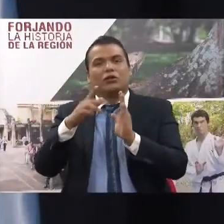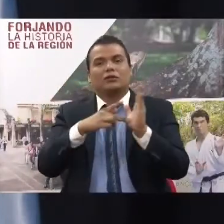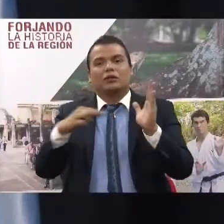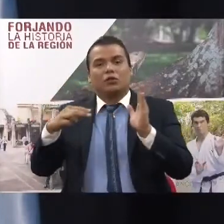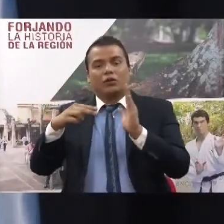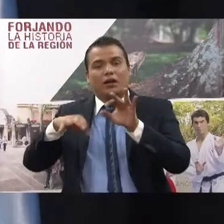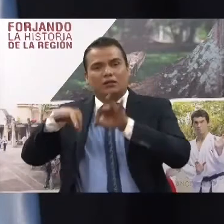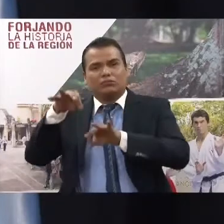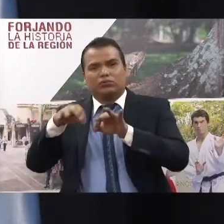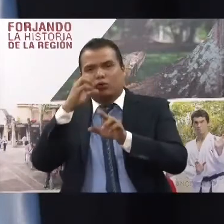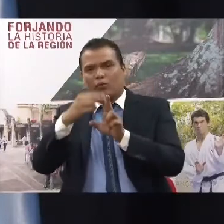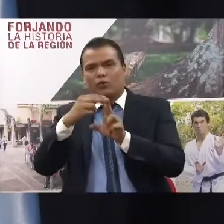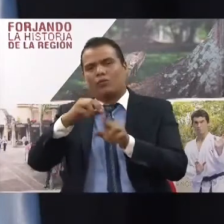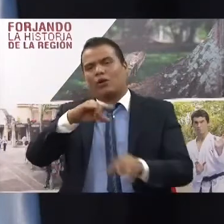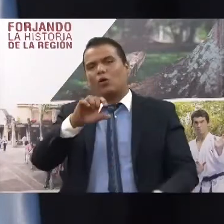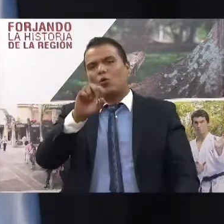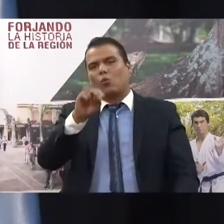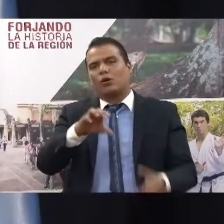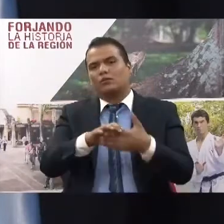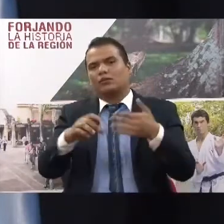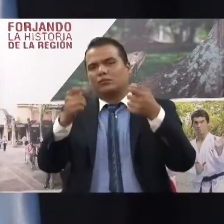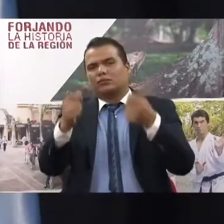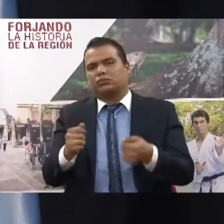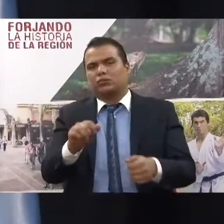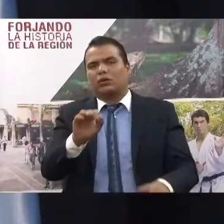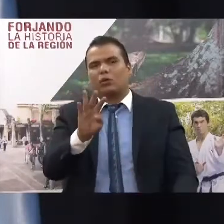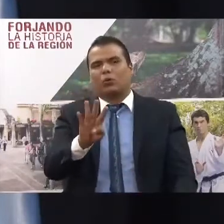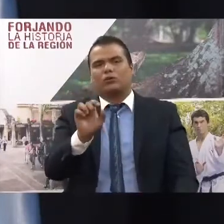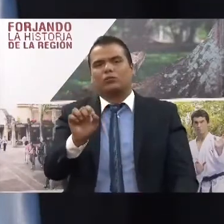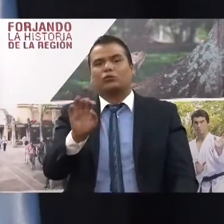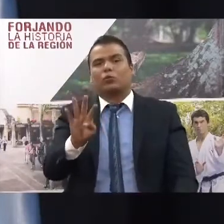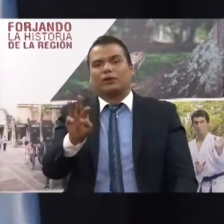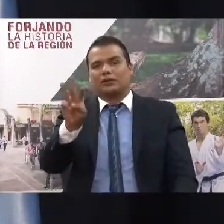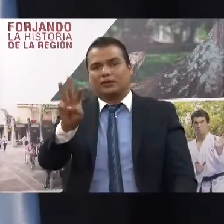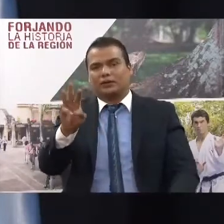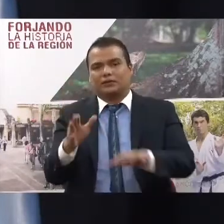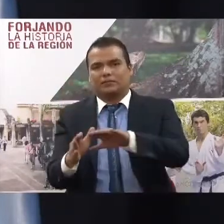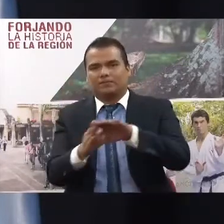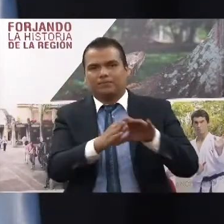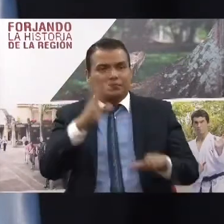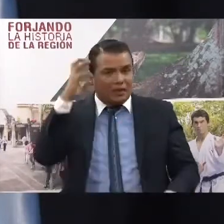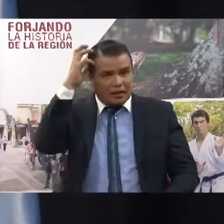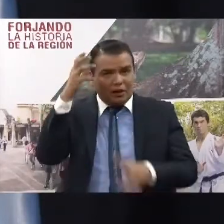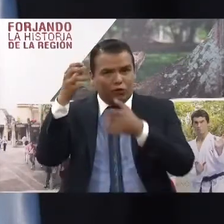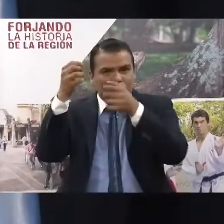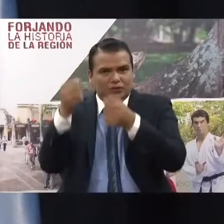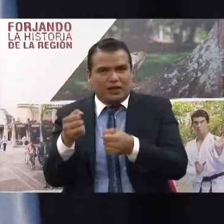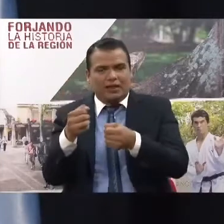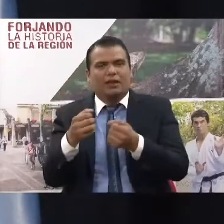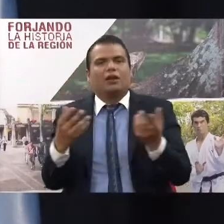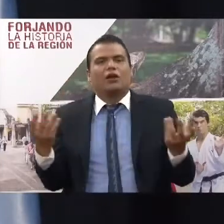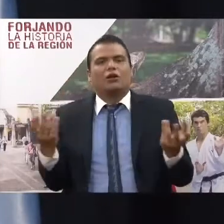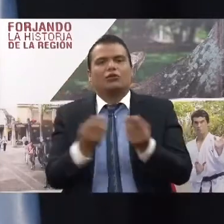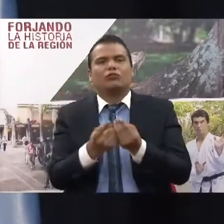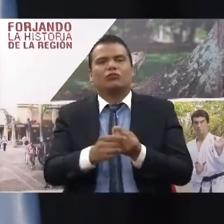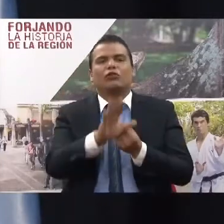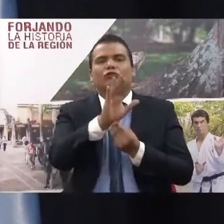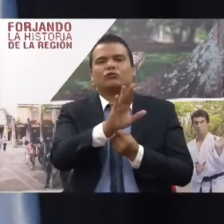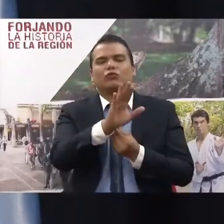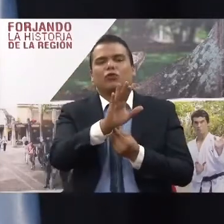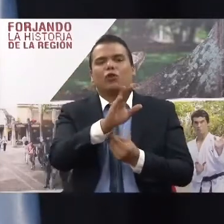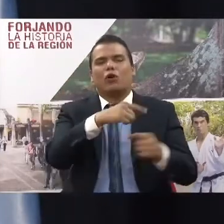Torres Ospina, con un promedio de 4.43. Sede Cartago, Facultad Ciencias de la